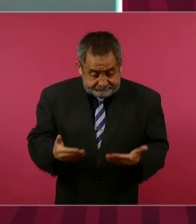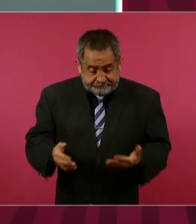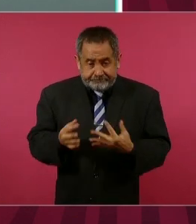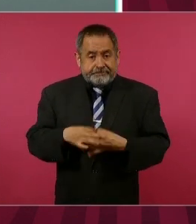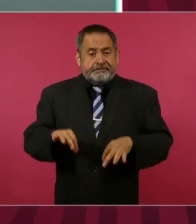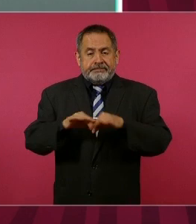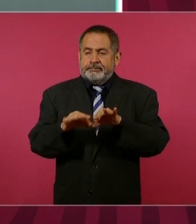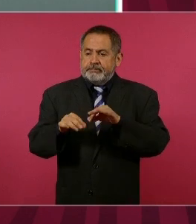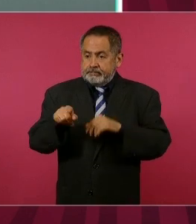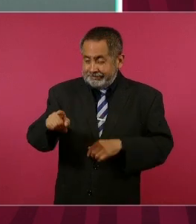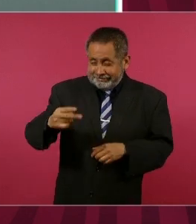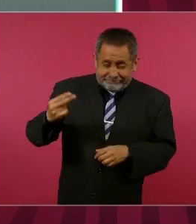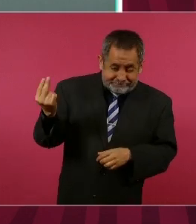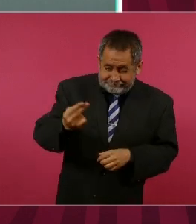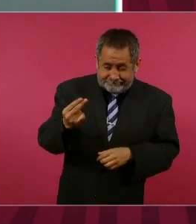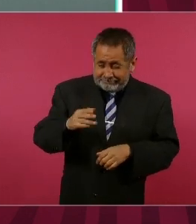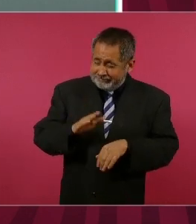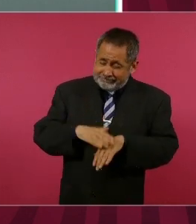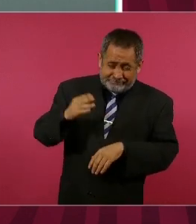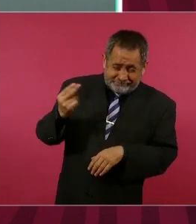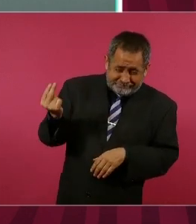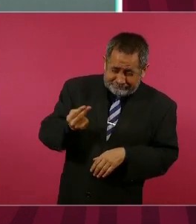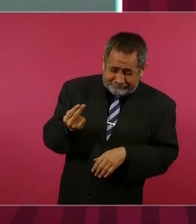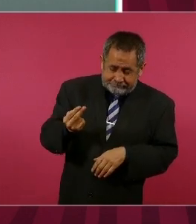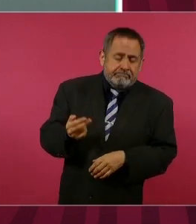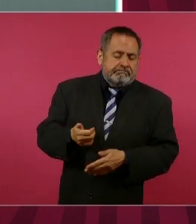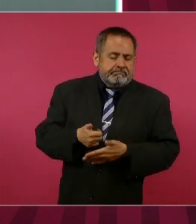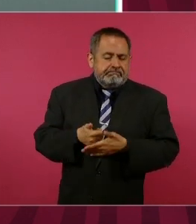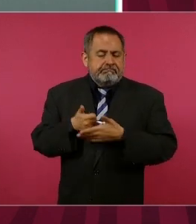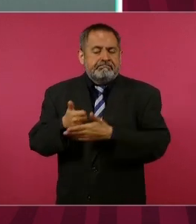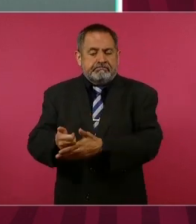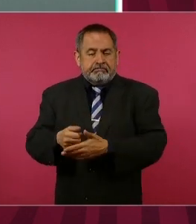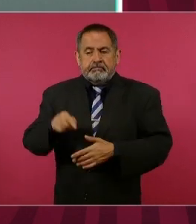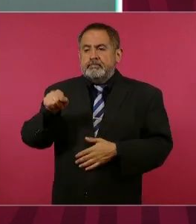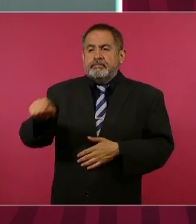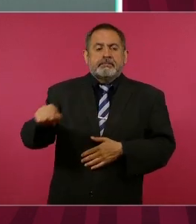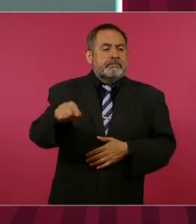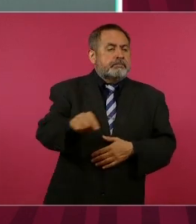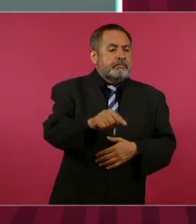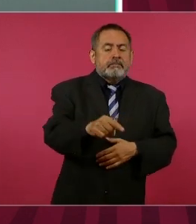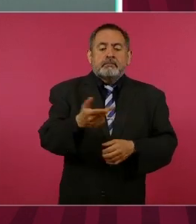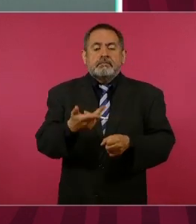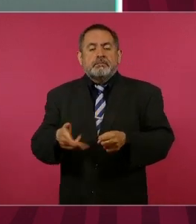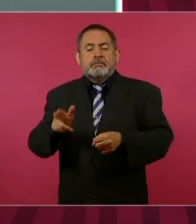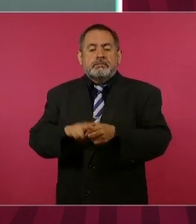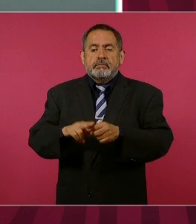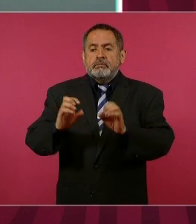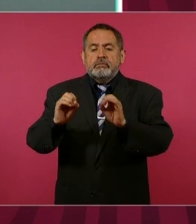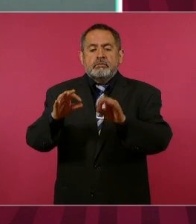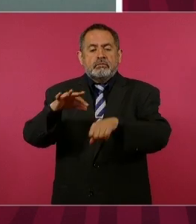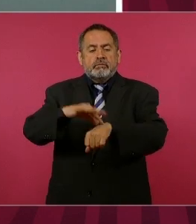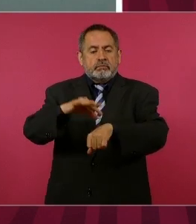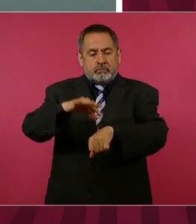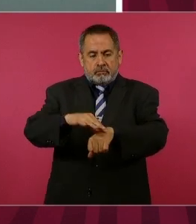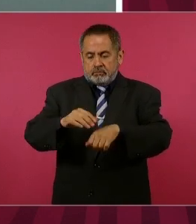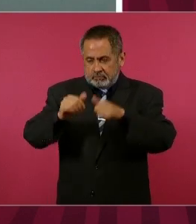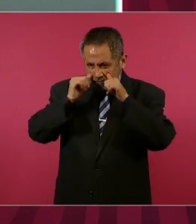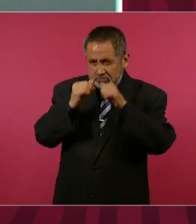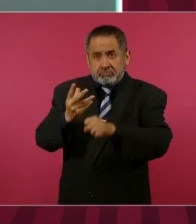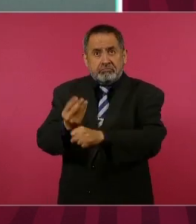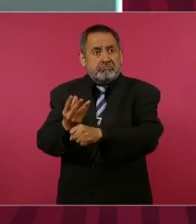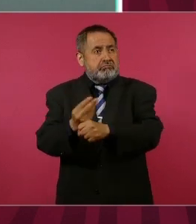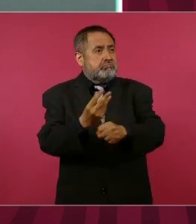solidaridad con los más necesitados a través de la mejora de nuestras unidades de salud. Es